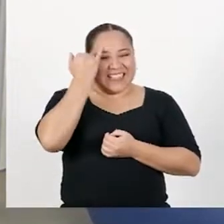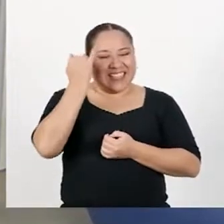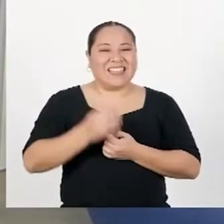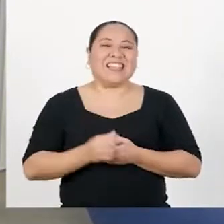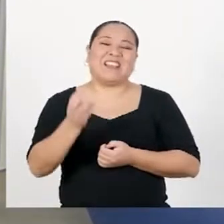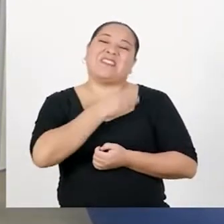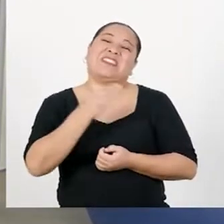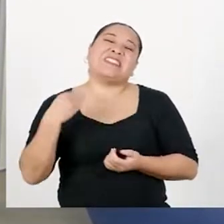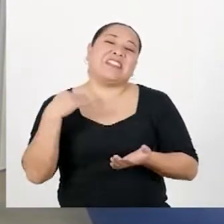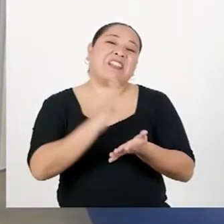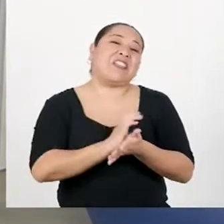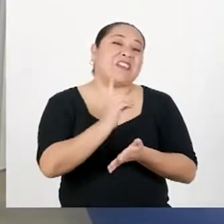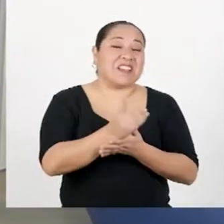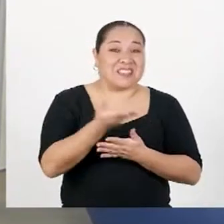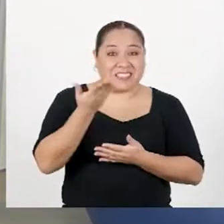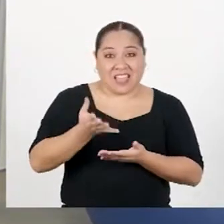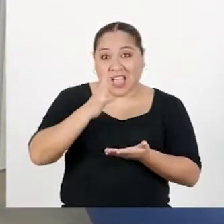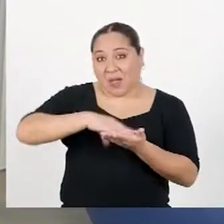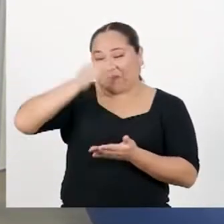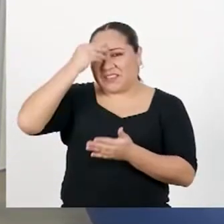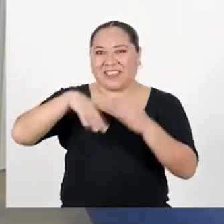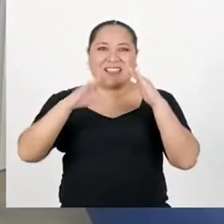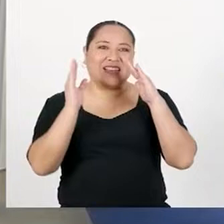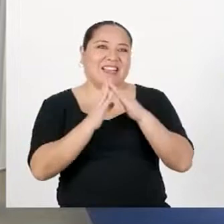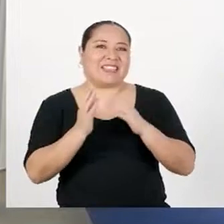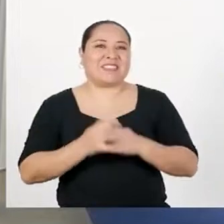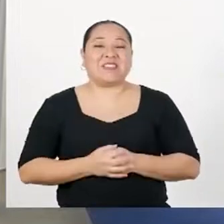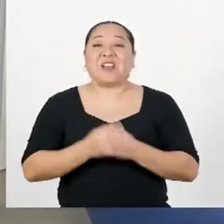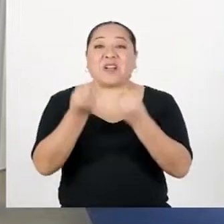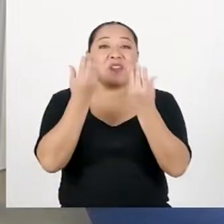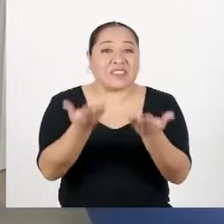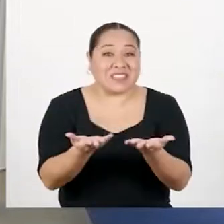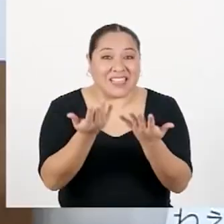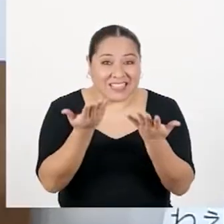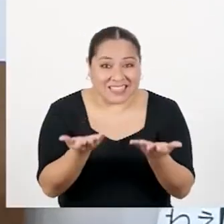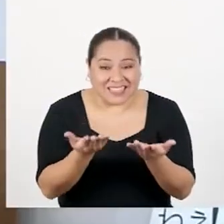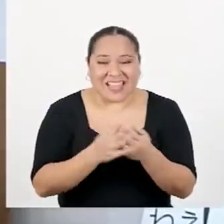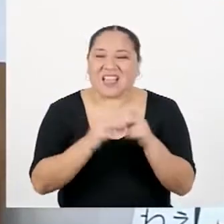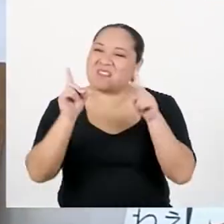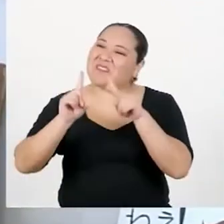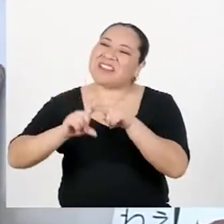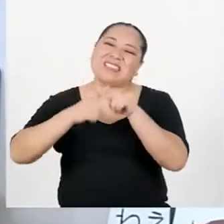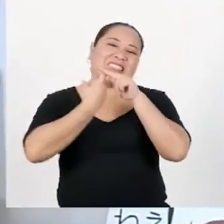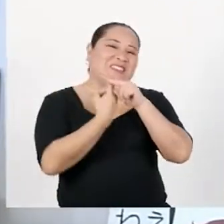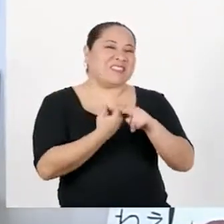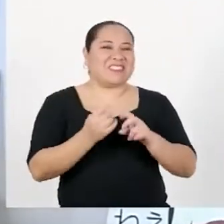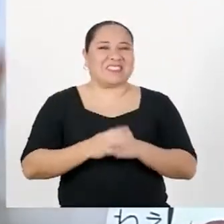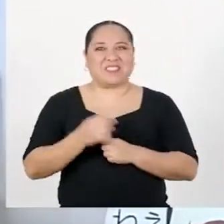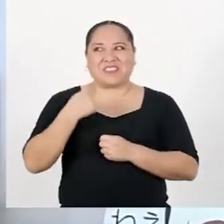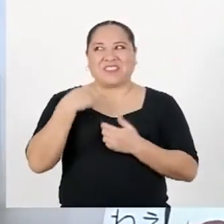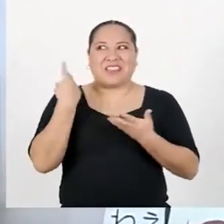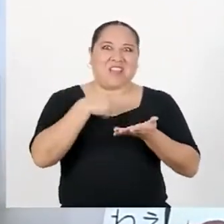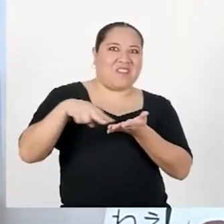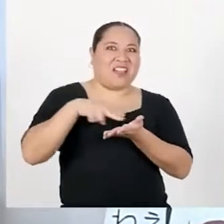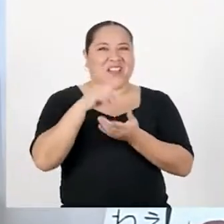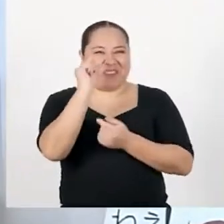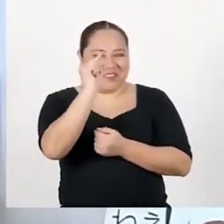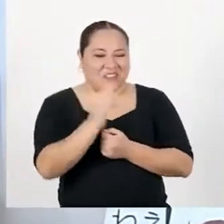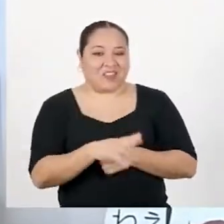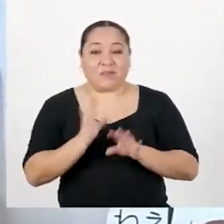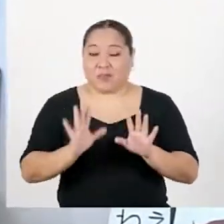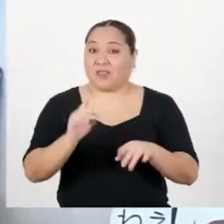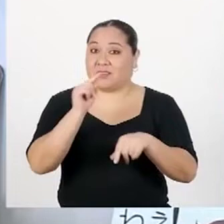Iniciativa del Ministerio de Educación. Aprendo en casa. ¿Cómo están hoy? ¡Empecemos! Yo ya bailé un